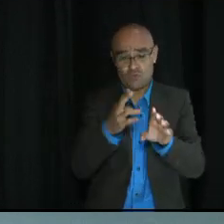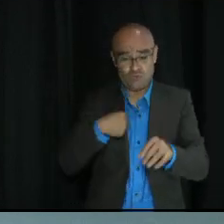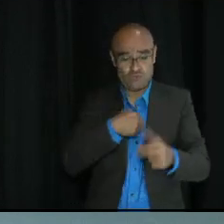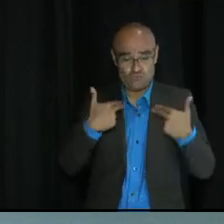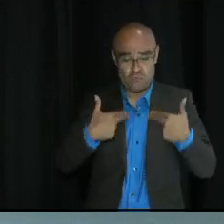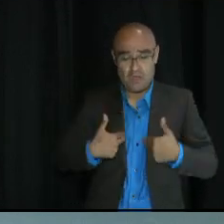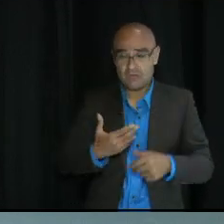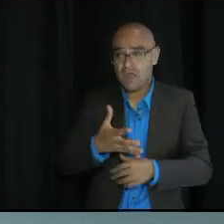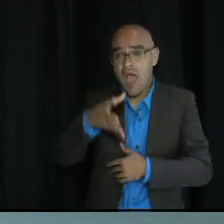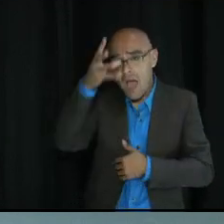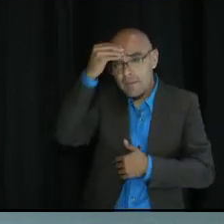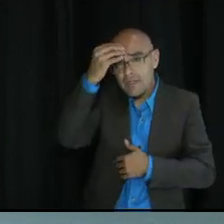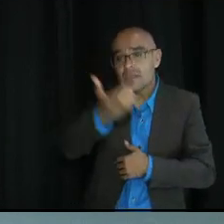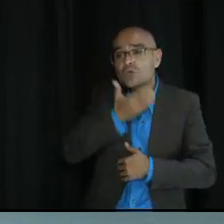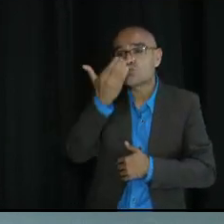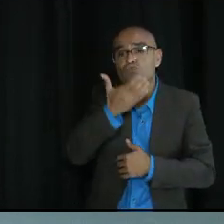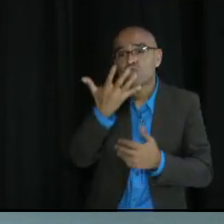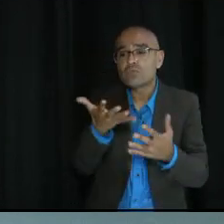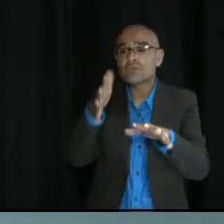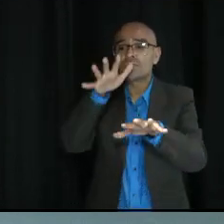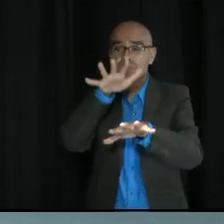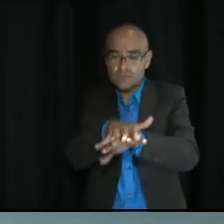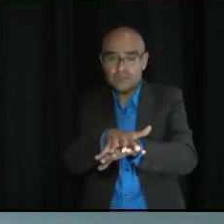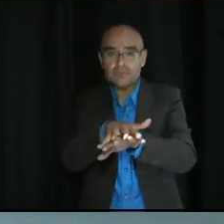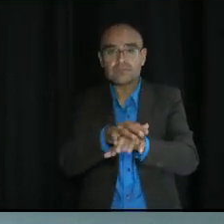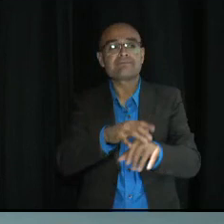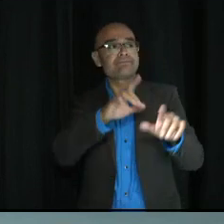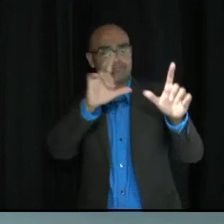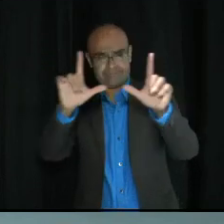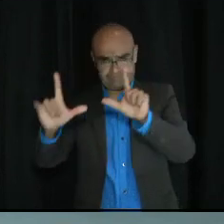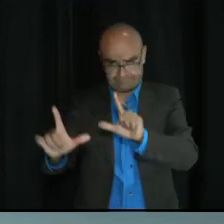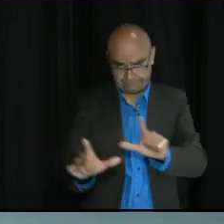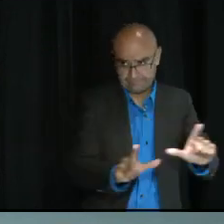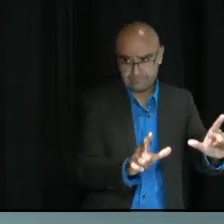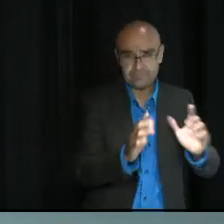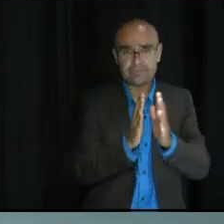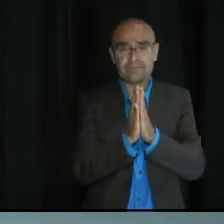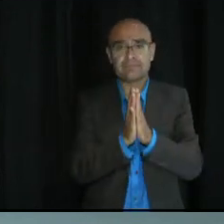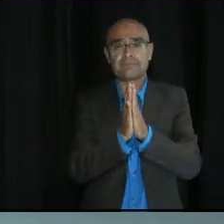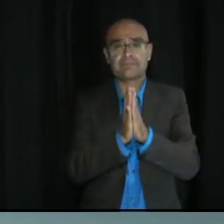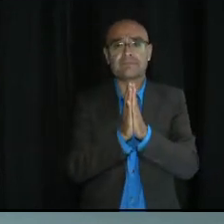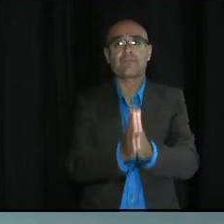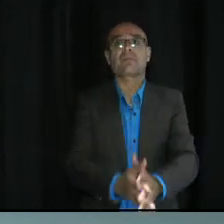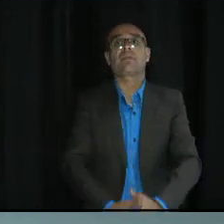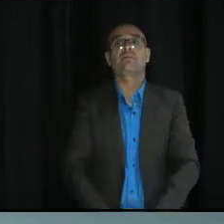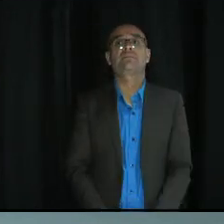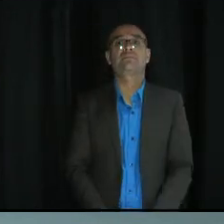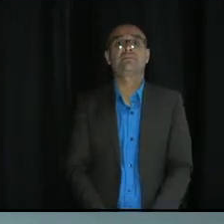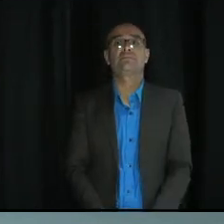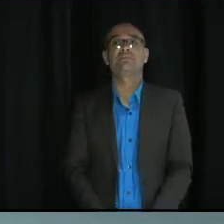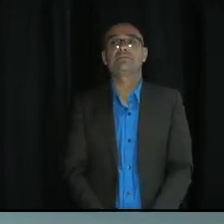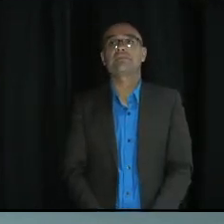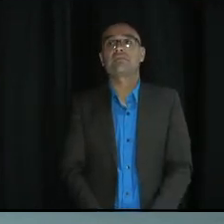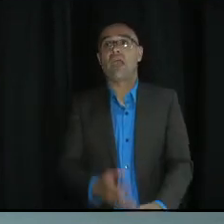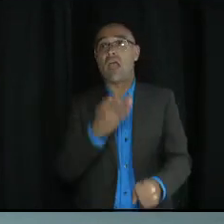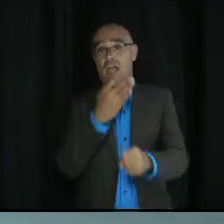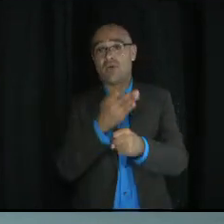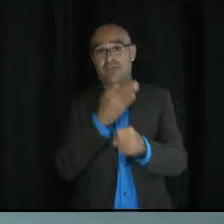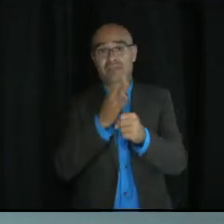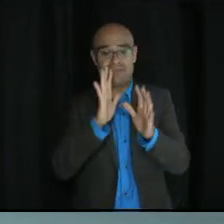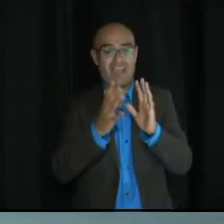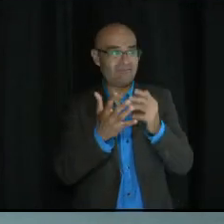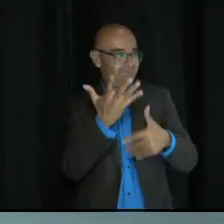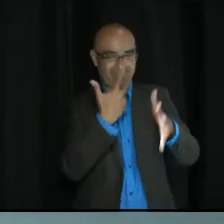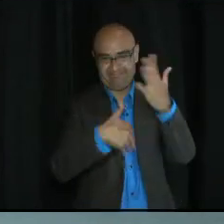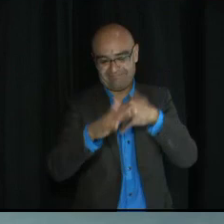cambio climático. Por favor, ¿nos puedes apoyar con la siguiente diapositiva? Pues prácticamente aquí concluimos,